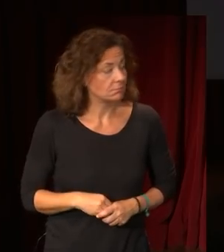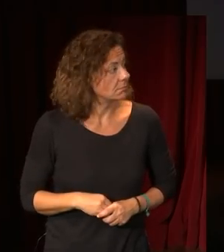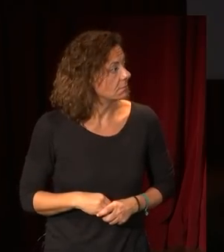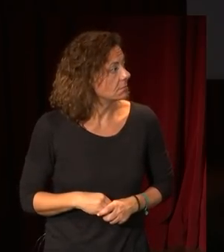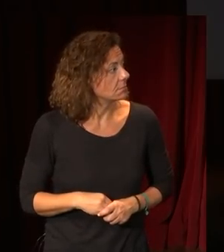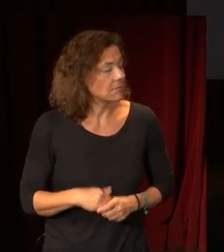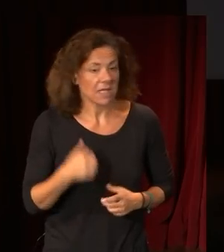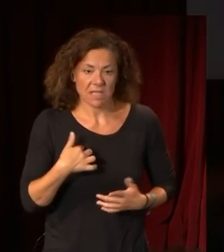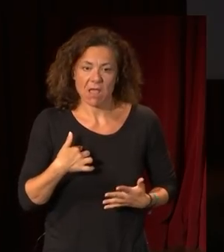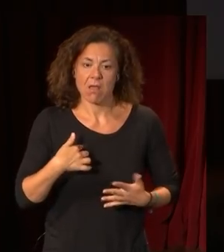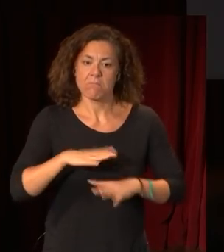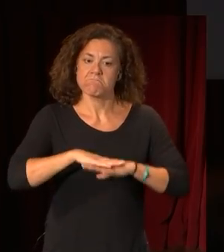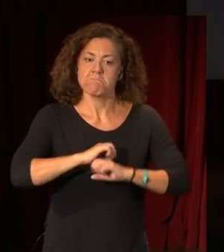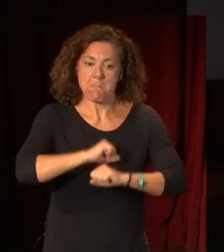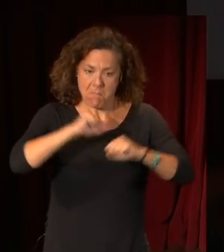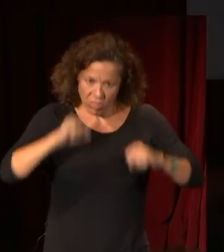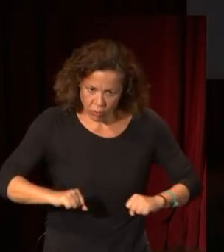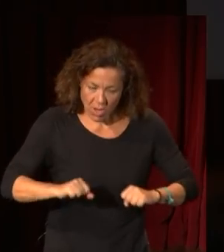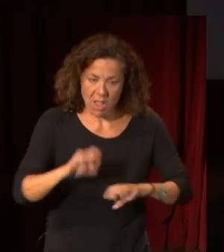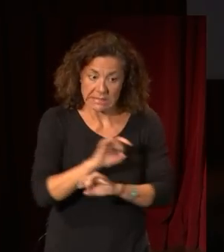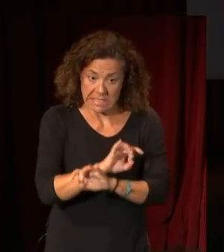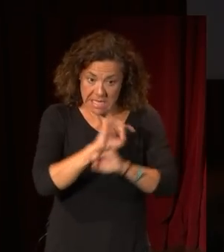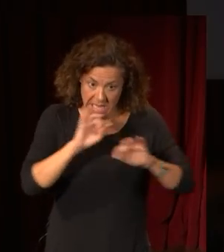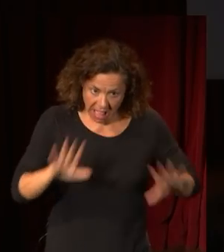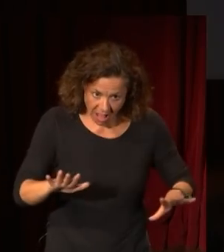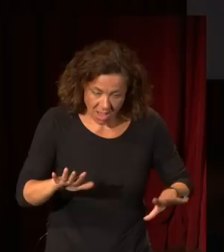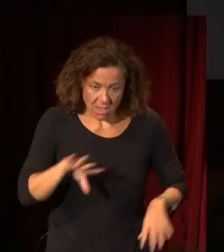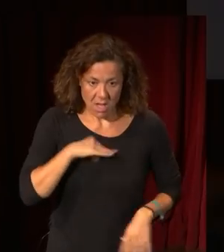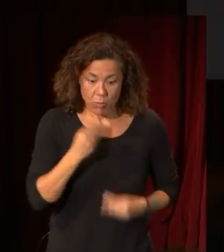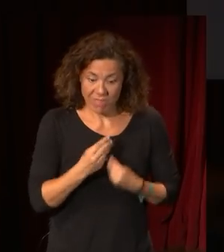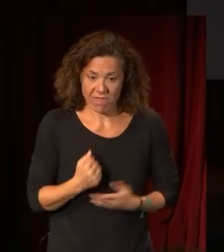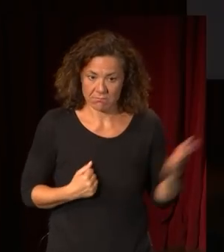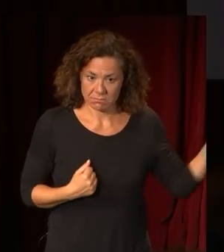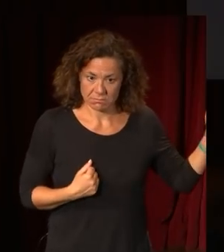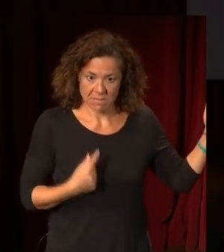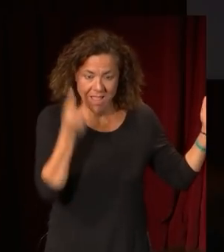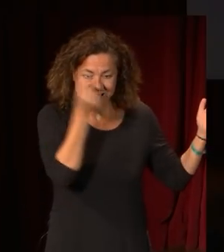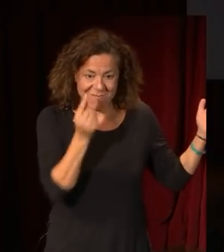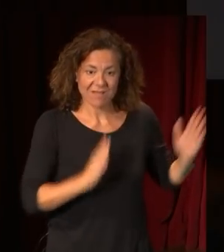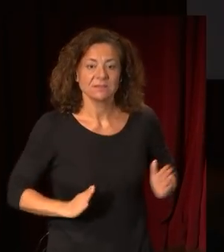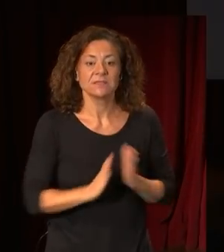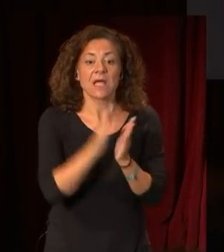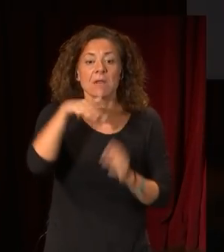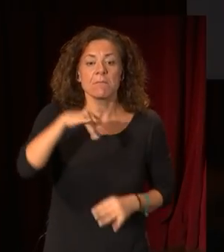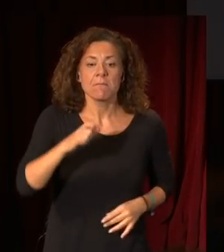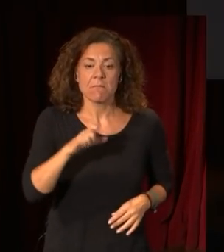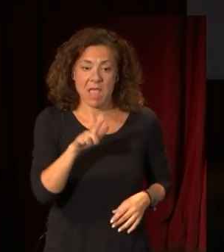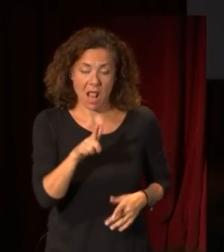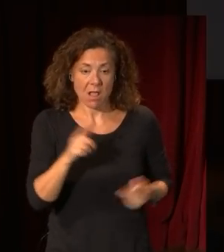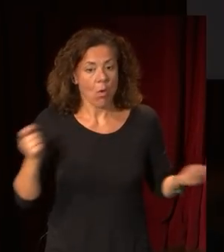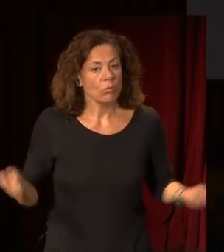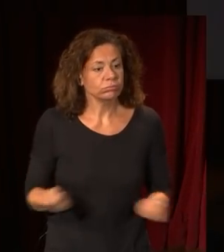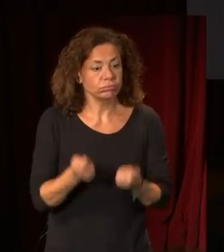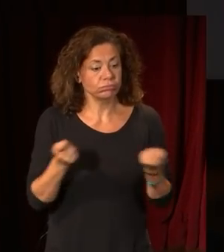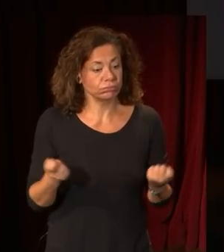definida madura y que es capaz de hacer esta soberbia imagen de este sanmiguel que promocionó